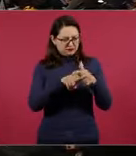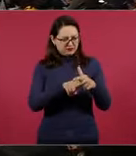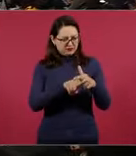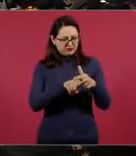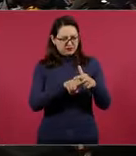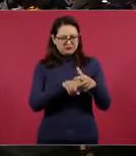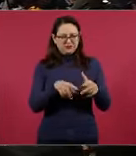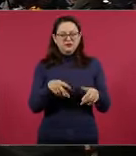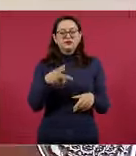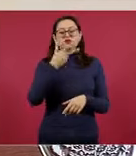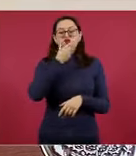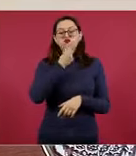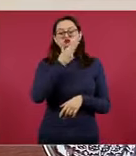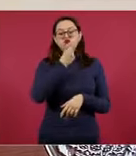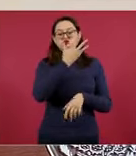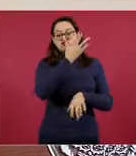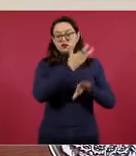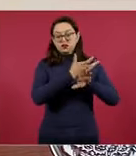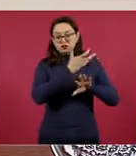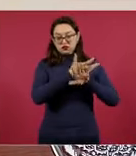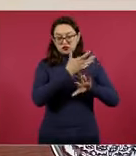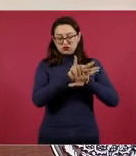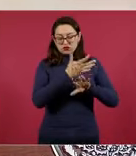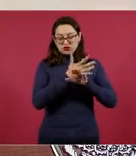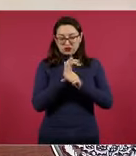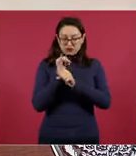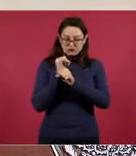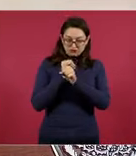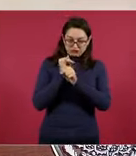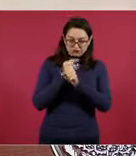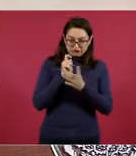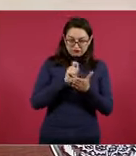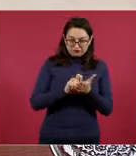un escritor estadounidense, no un investigador.